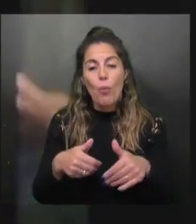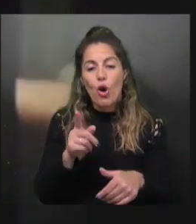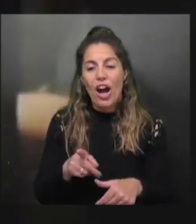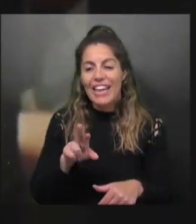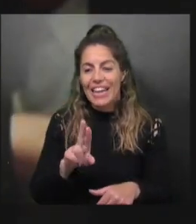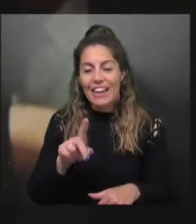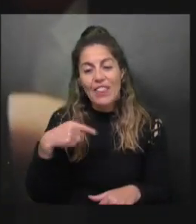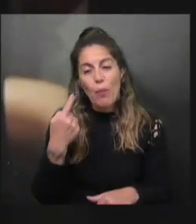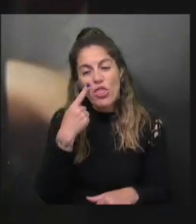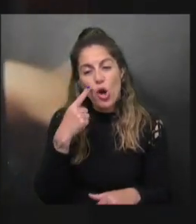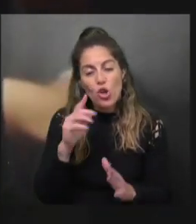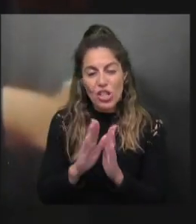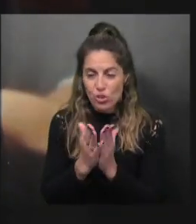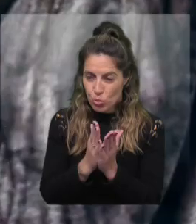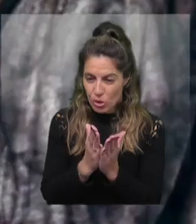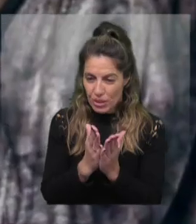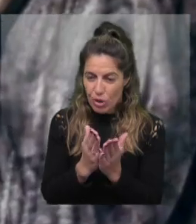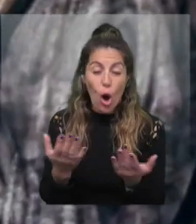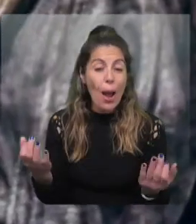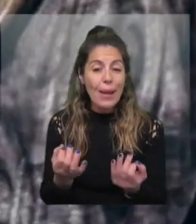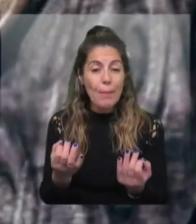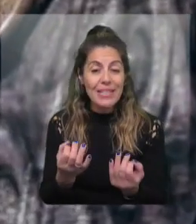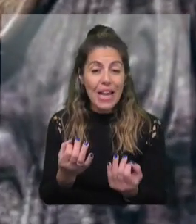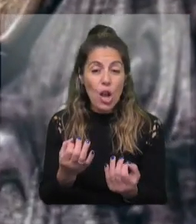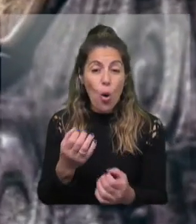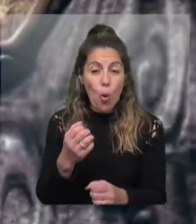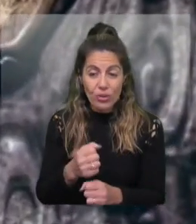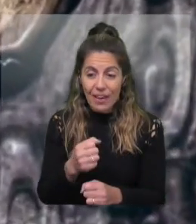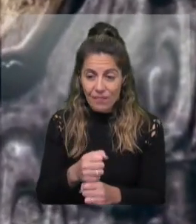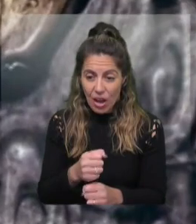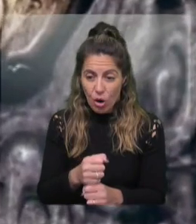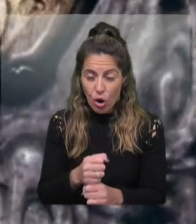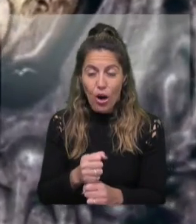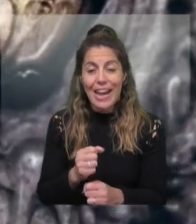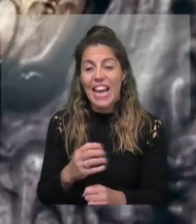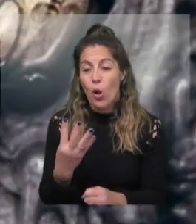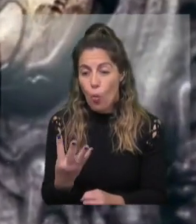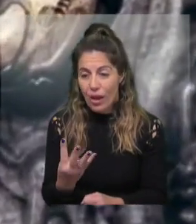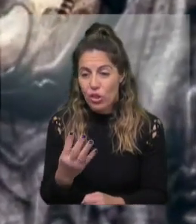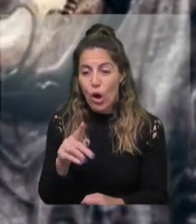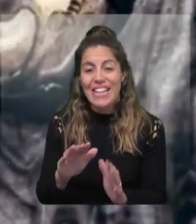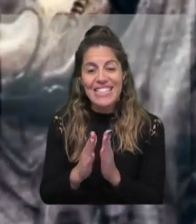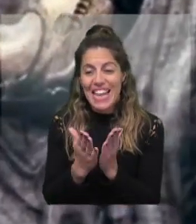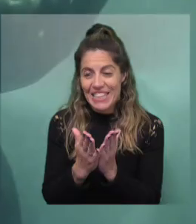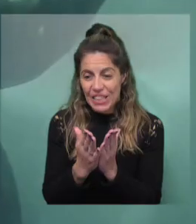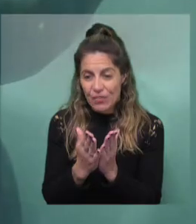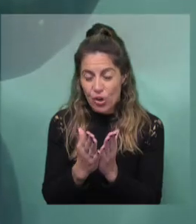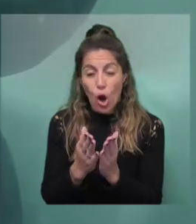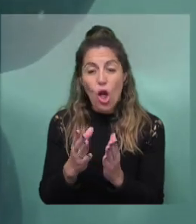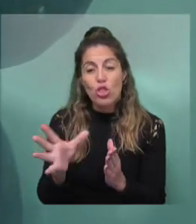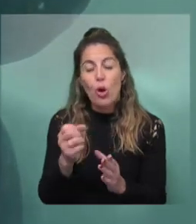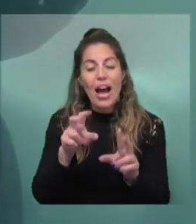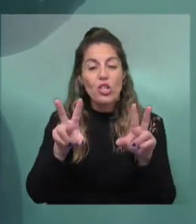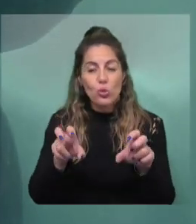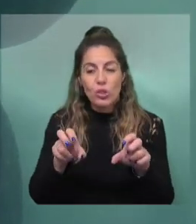conocer su libro Necronomicon, y particularmente una obra, Necronomicon 4. Y ese libro de Giger toma su título de una